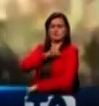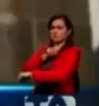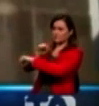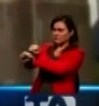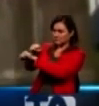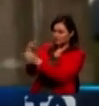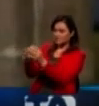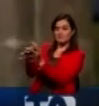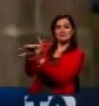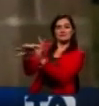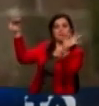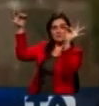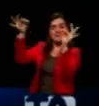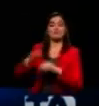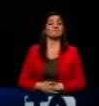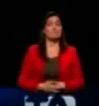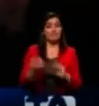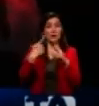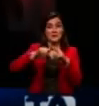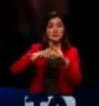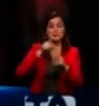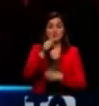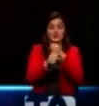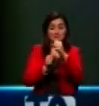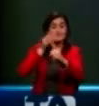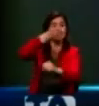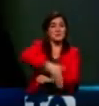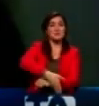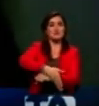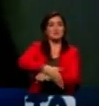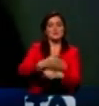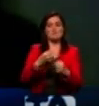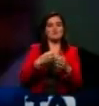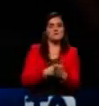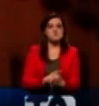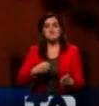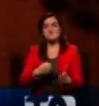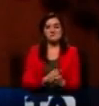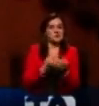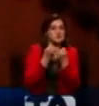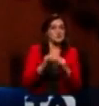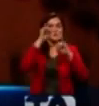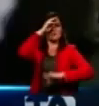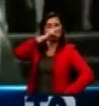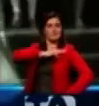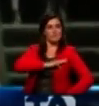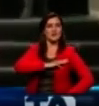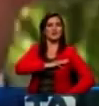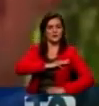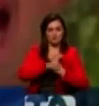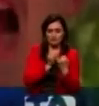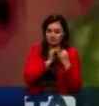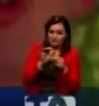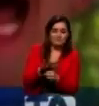y en el continente. Eso fue solo el comienzo, porque en los años siguientes se intensificarían las acciones de tipo militar para lograr